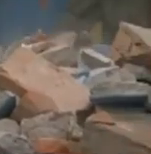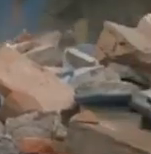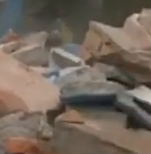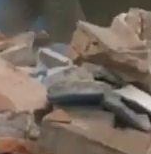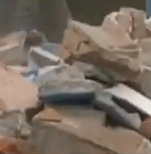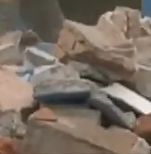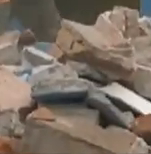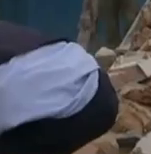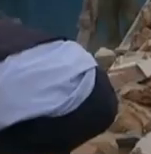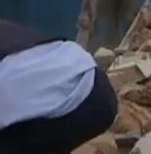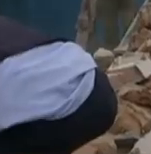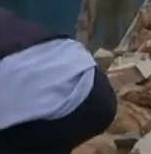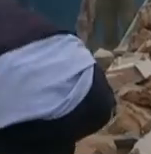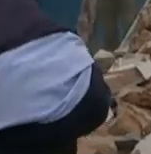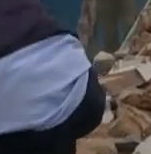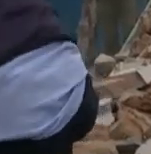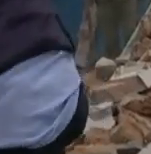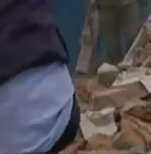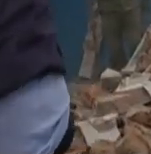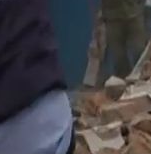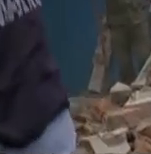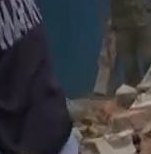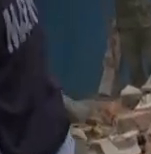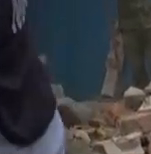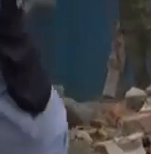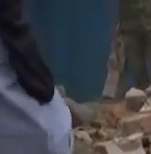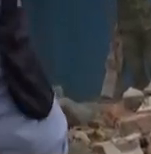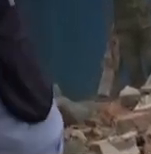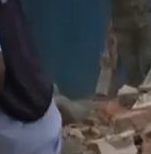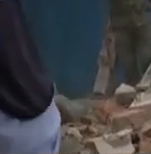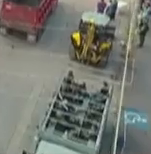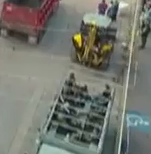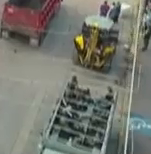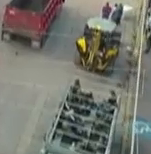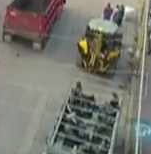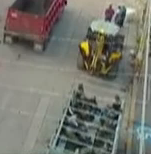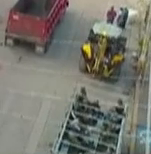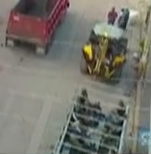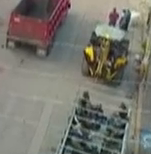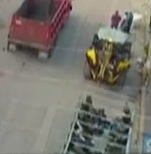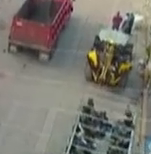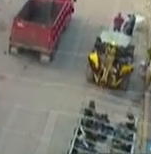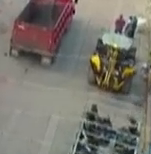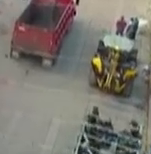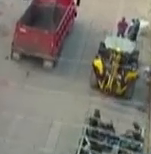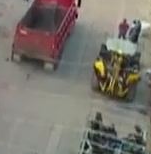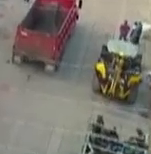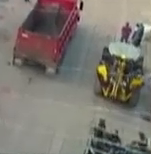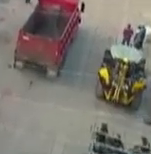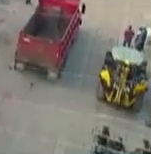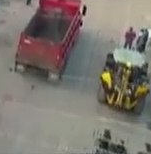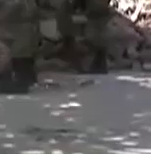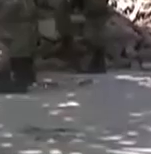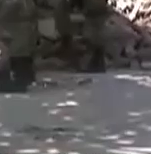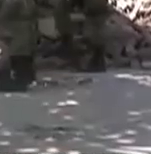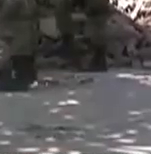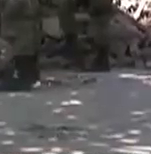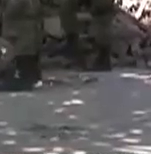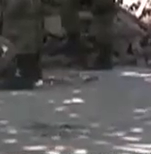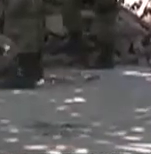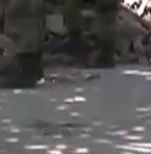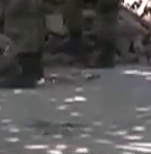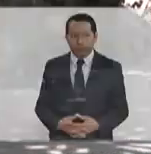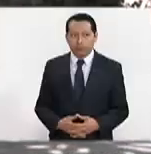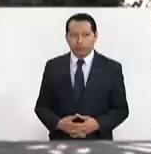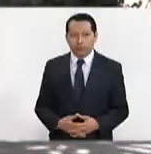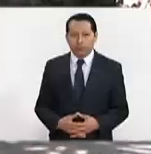fijo que hagan de ahora hasta marzo del 2018 va a poder ser reducida al 100% de manera